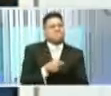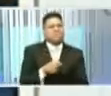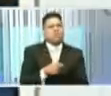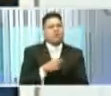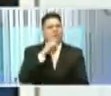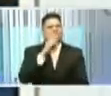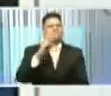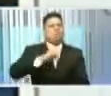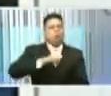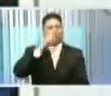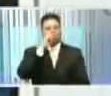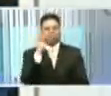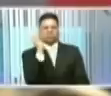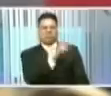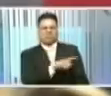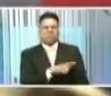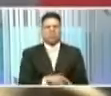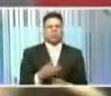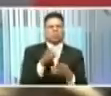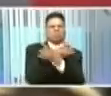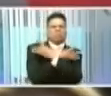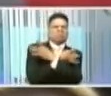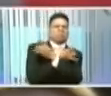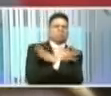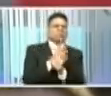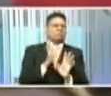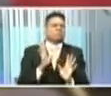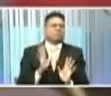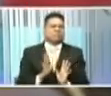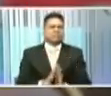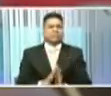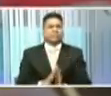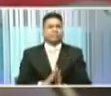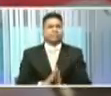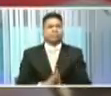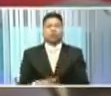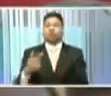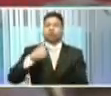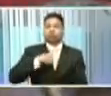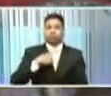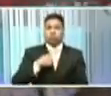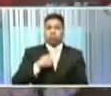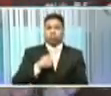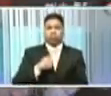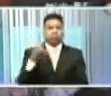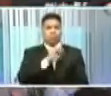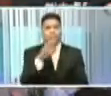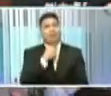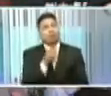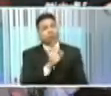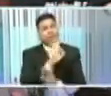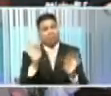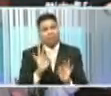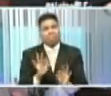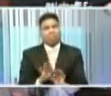odio, desprecio, racismo social. Yo condeno las